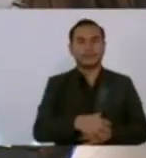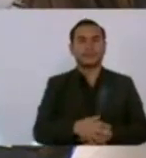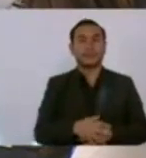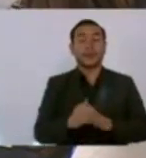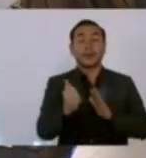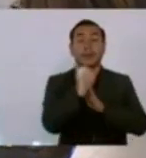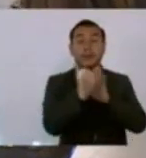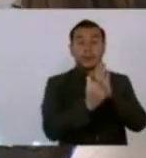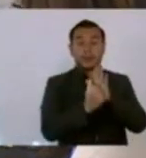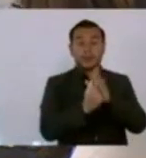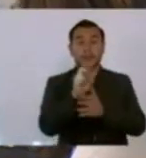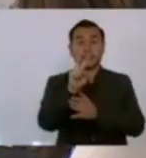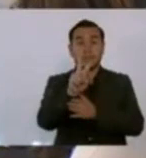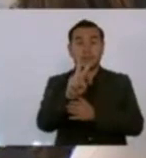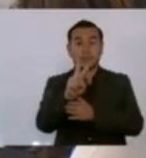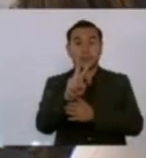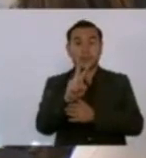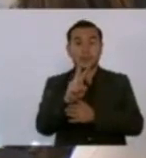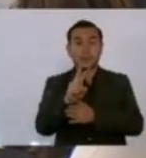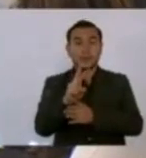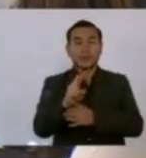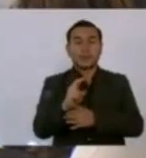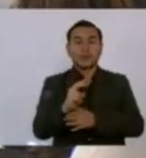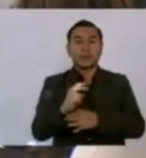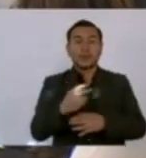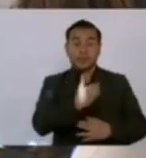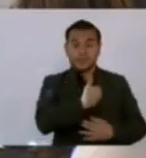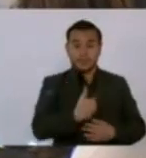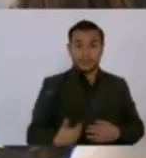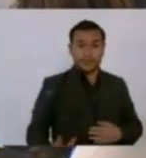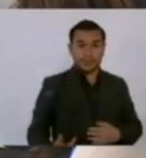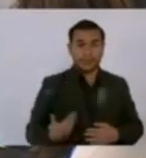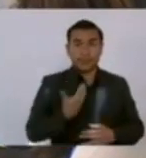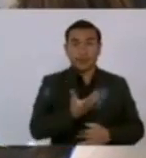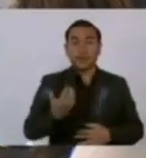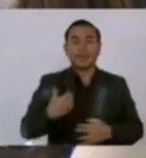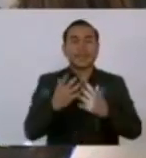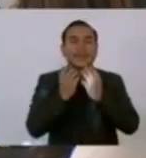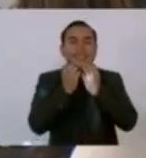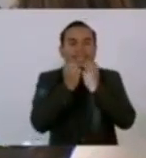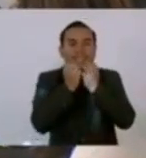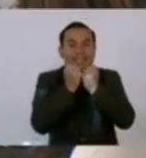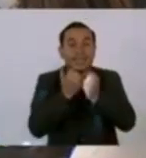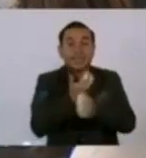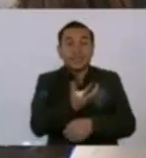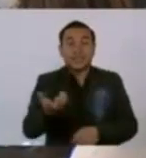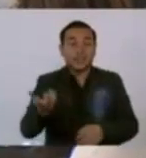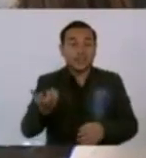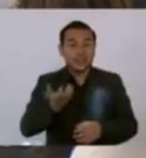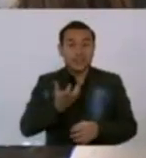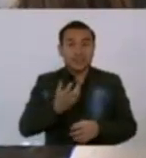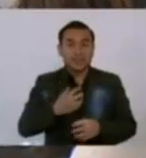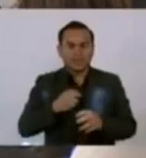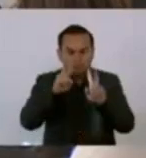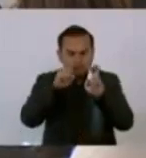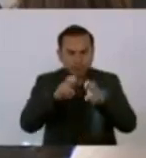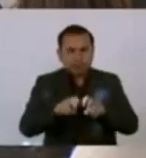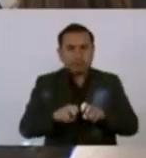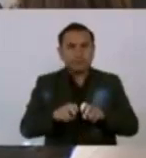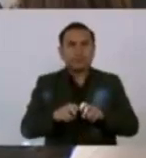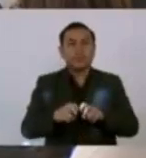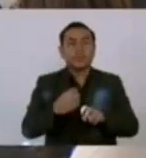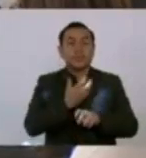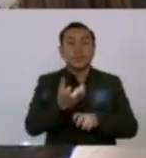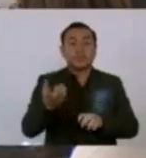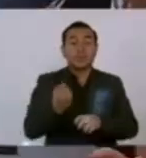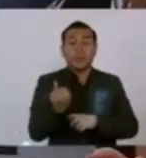Artículo 2. El órgano ejecutivo, a través de las carteras de Estado correspondientes, garantizará, previa a pasar pruebas de laboratorio y o cuarentena, el